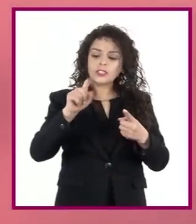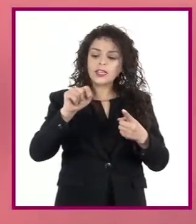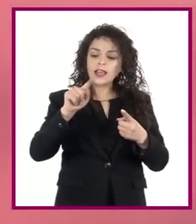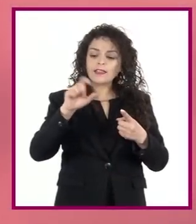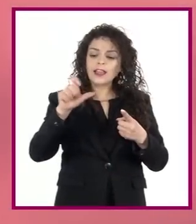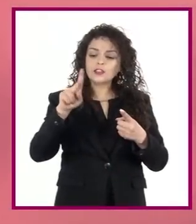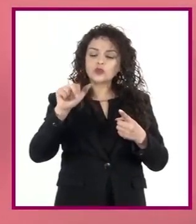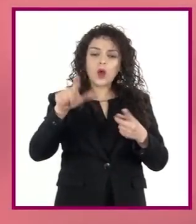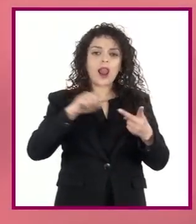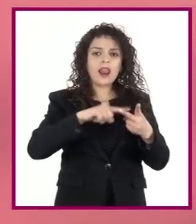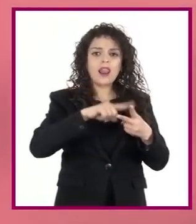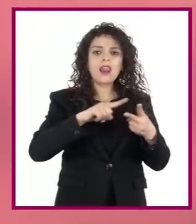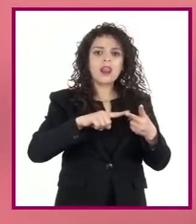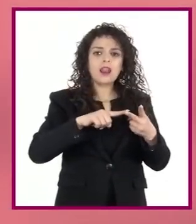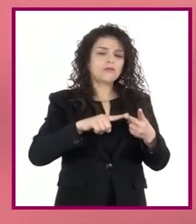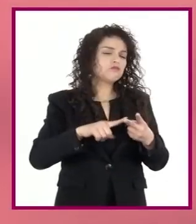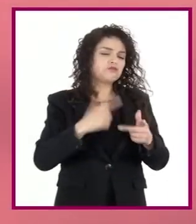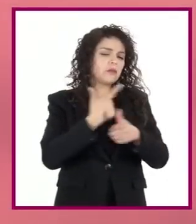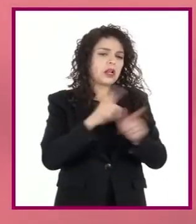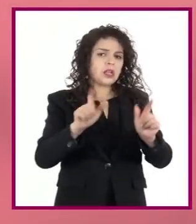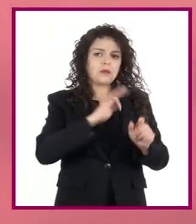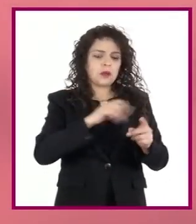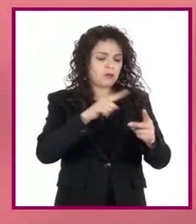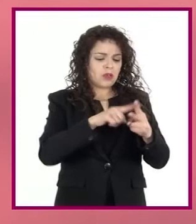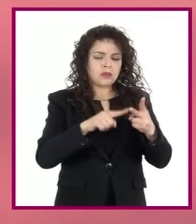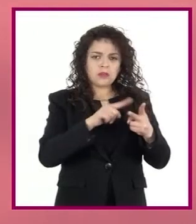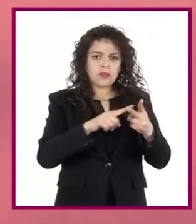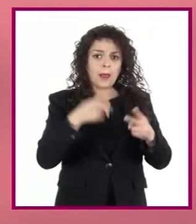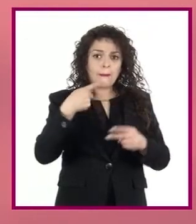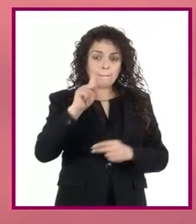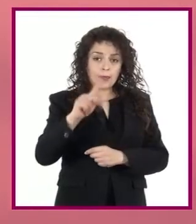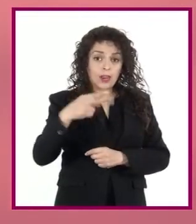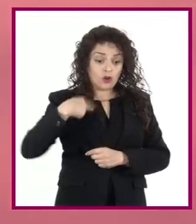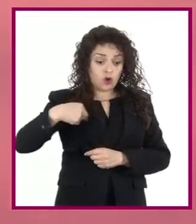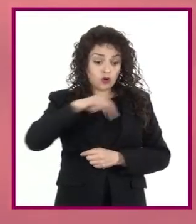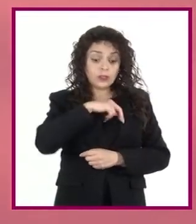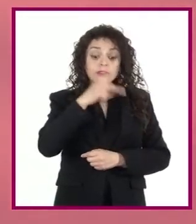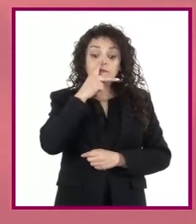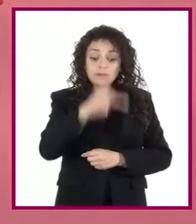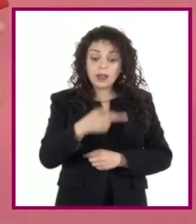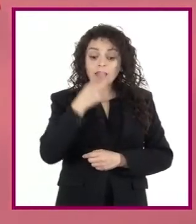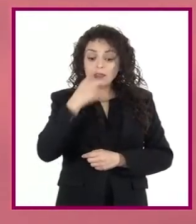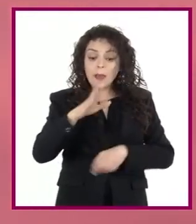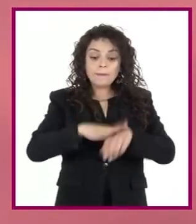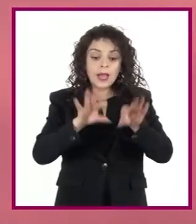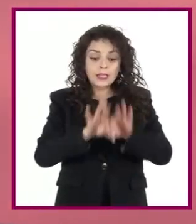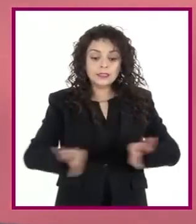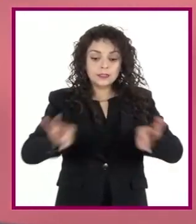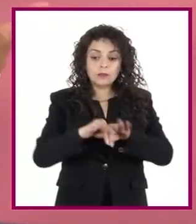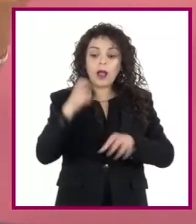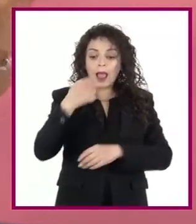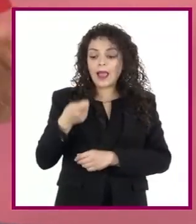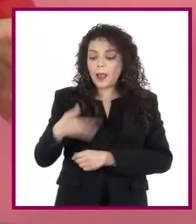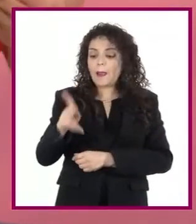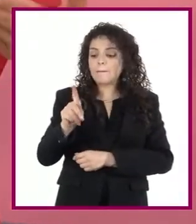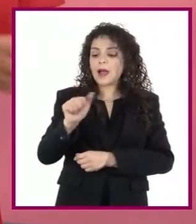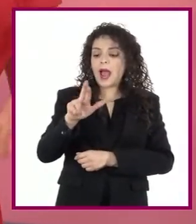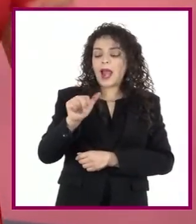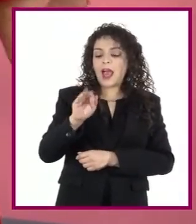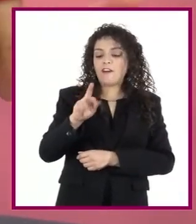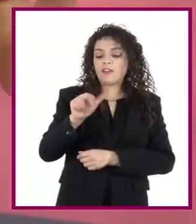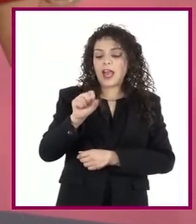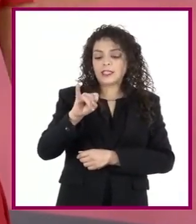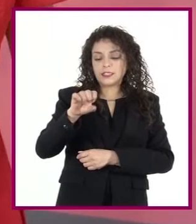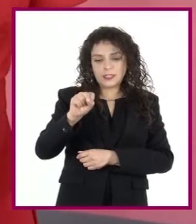Solo hay que recordar que la paráfrasis es decir con nuestras propias palabras lo más importante. Y al usar una cita